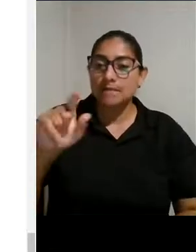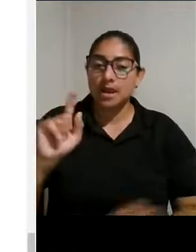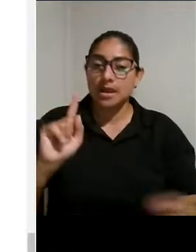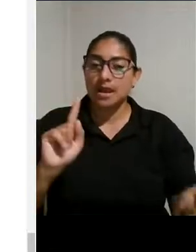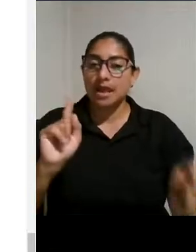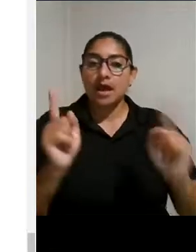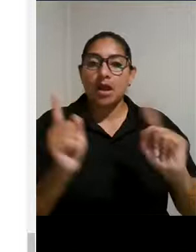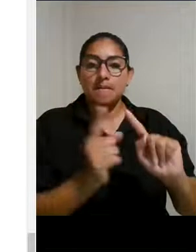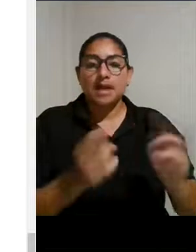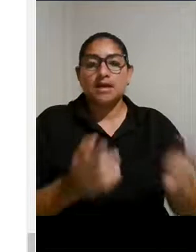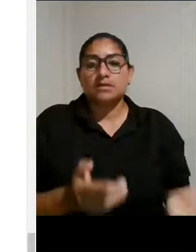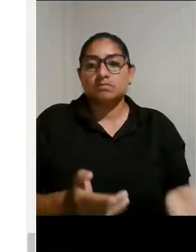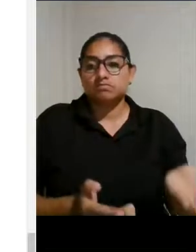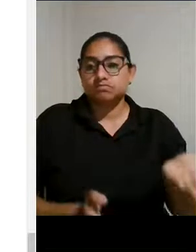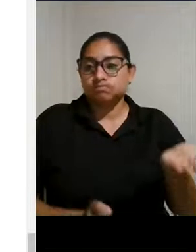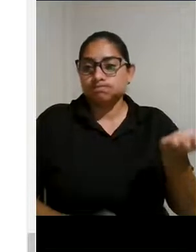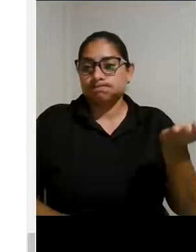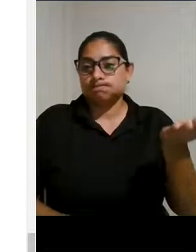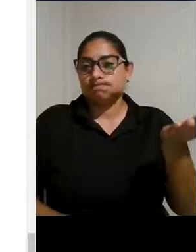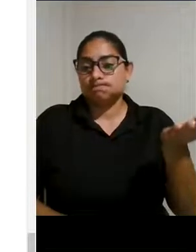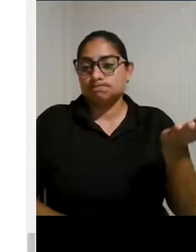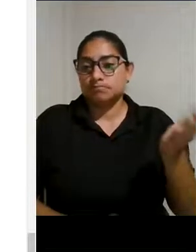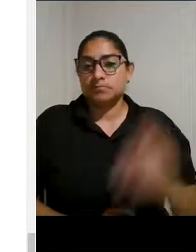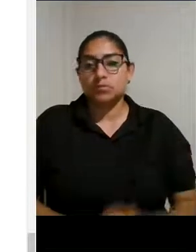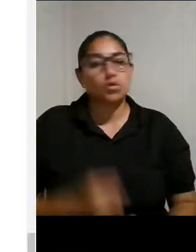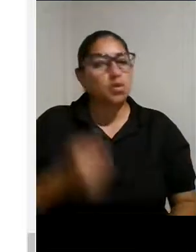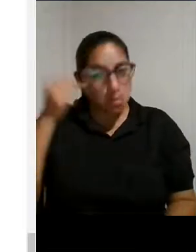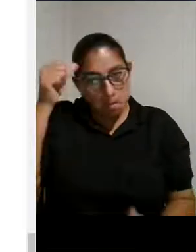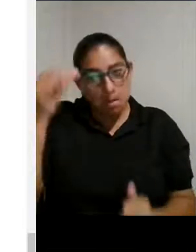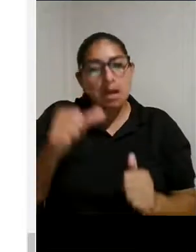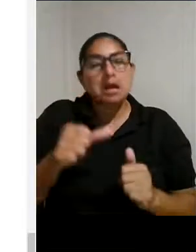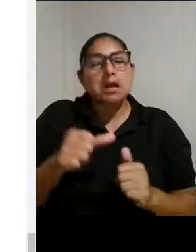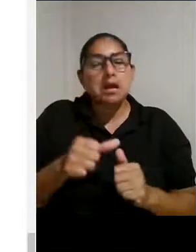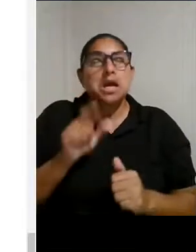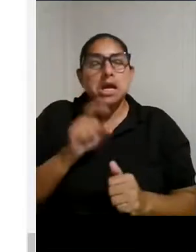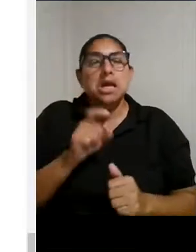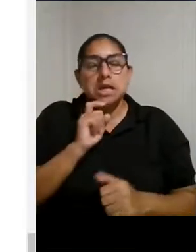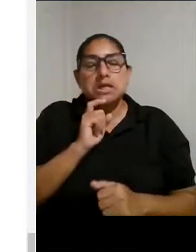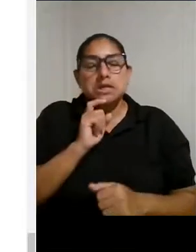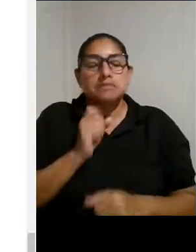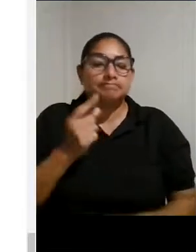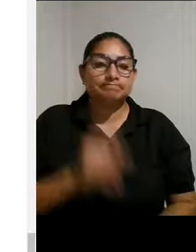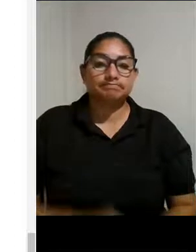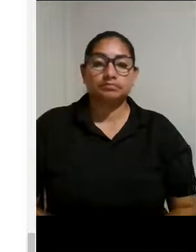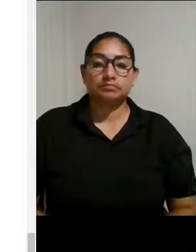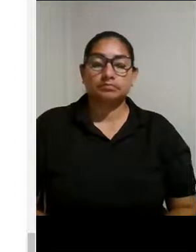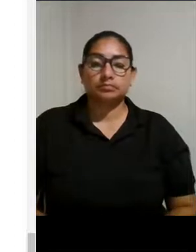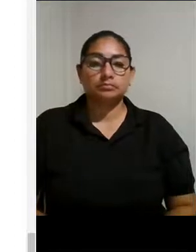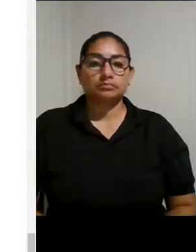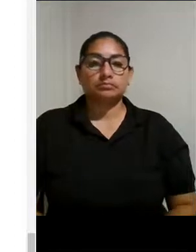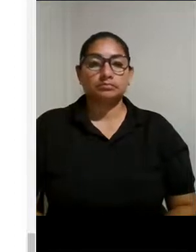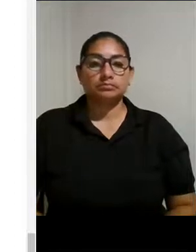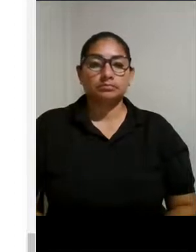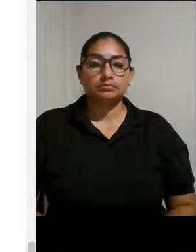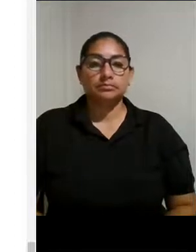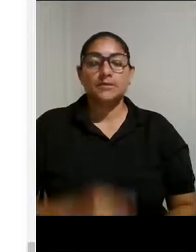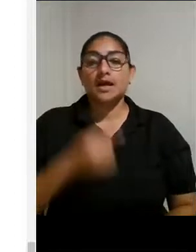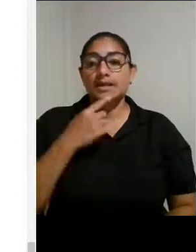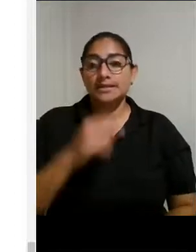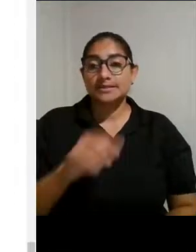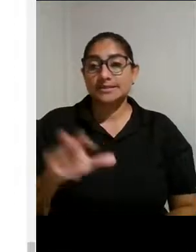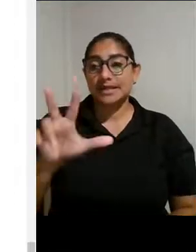están aumentando. ¿Ok? Nada más a manera de repaso. Bueno, entonces en este caso teníamos que 3x más 100